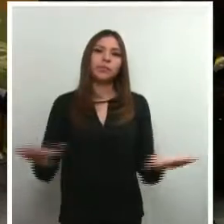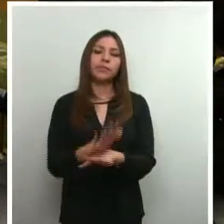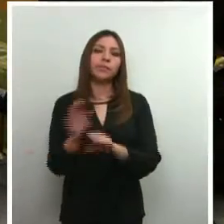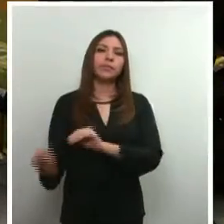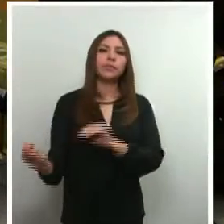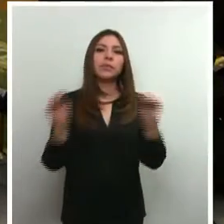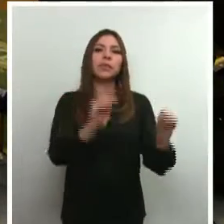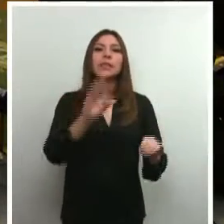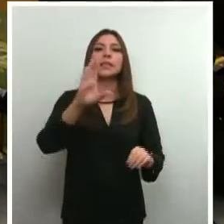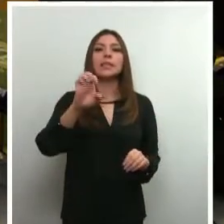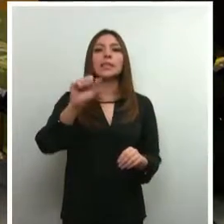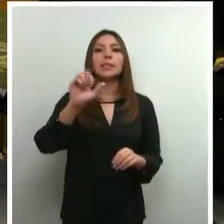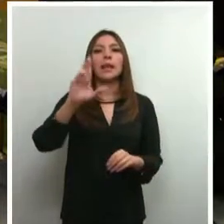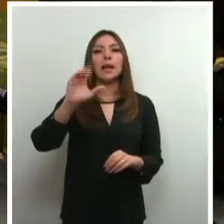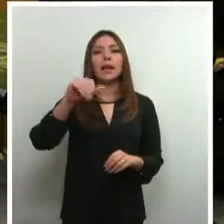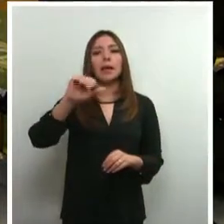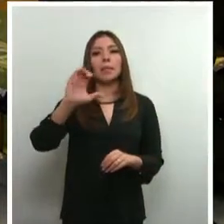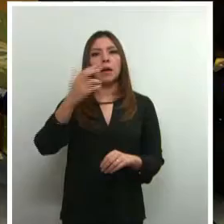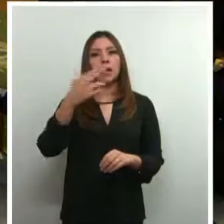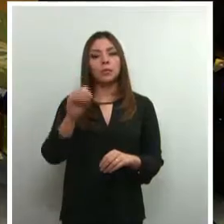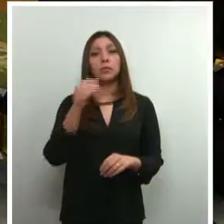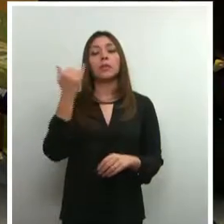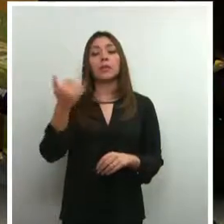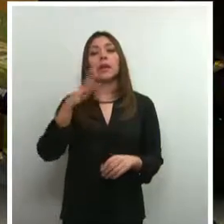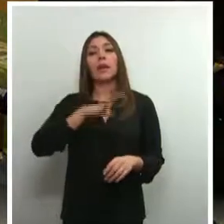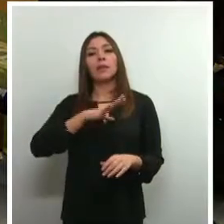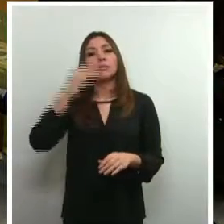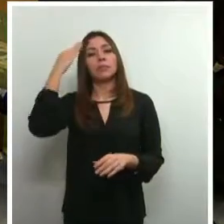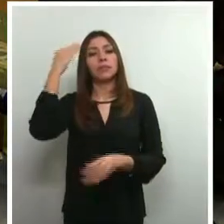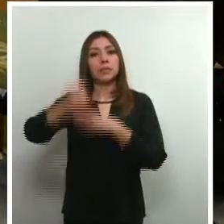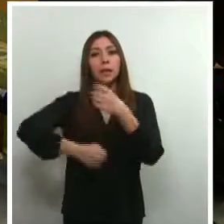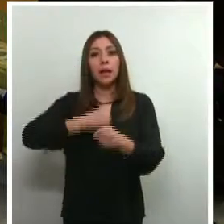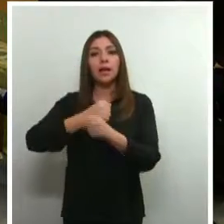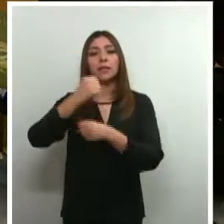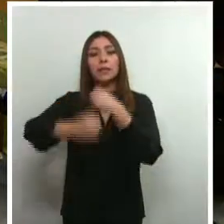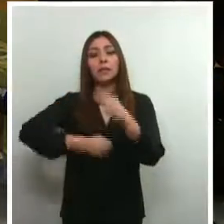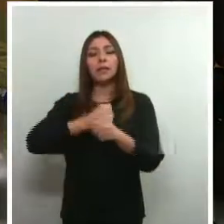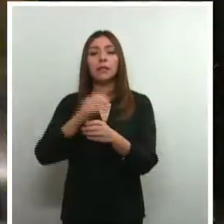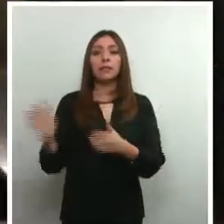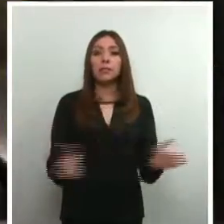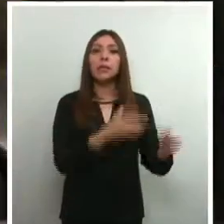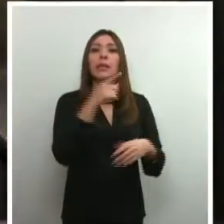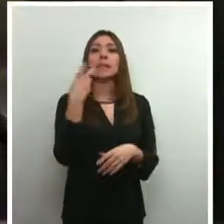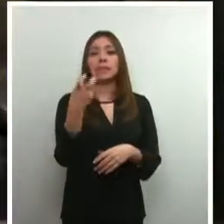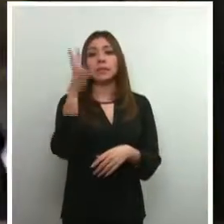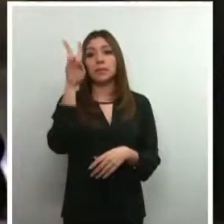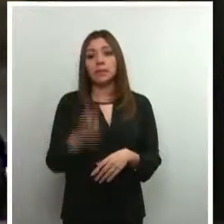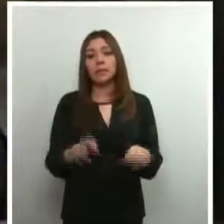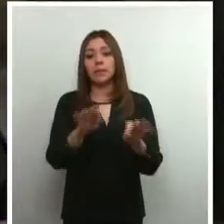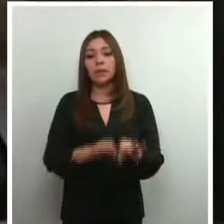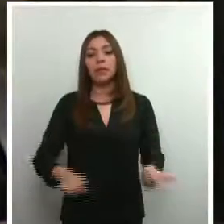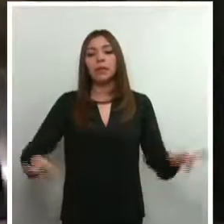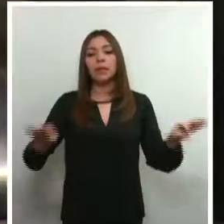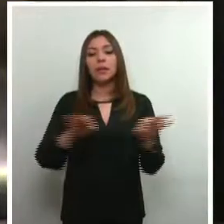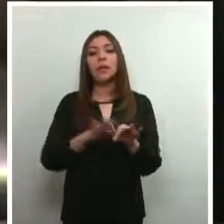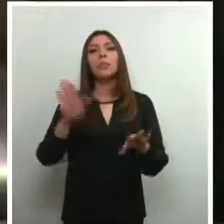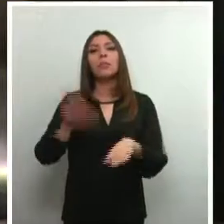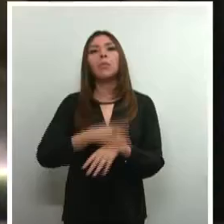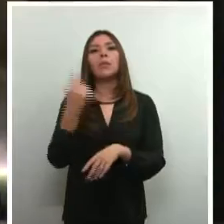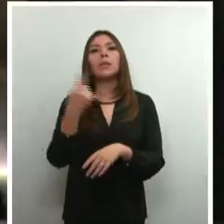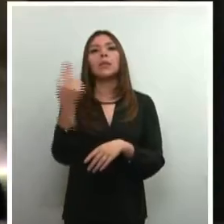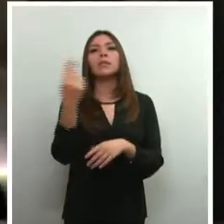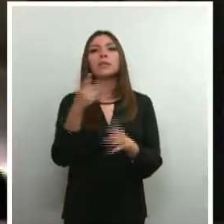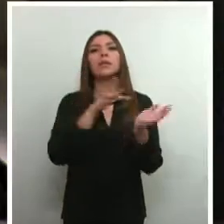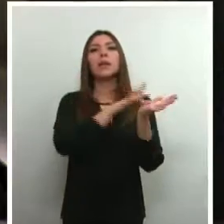promovimos estatutariamente y que tenemos varios años. Para nosotros era importante esto, porque nosotros respondemos a un sector que nos